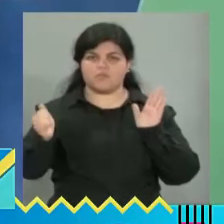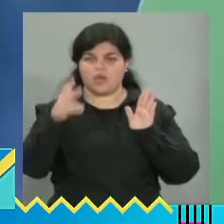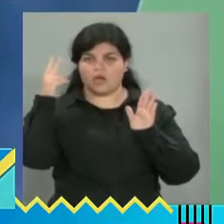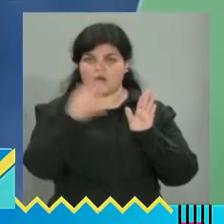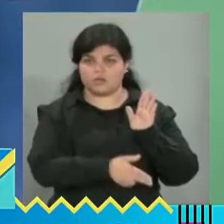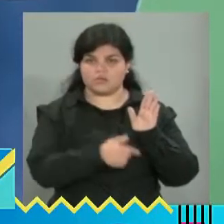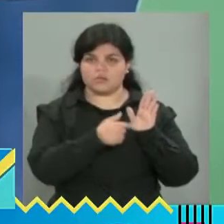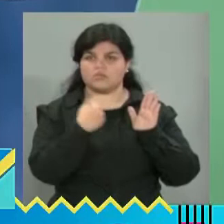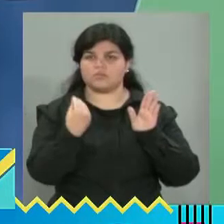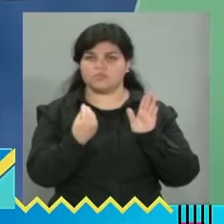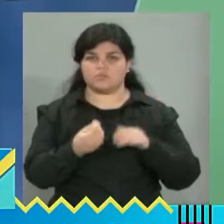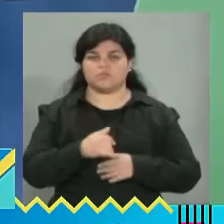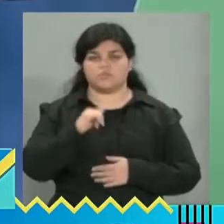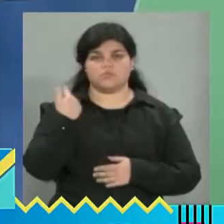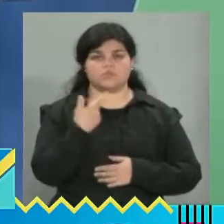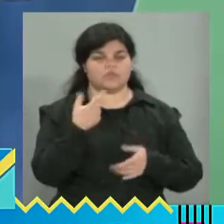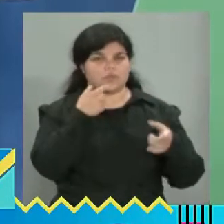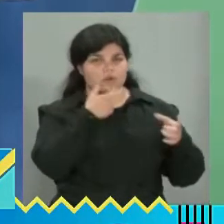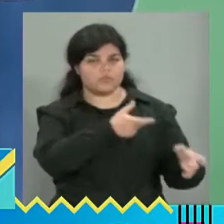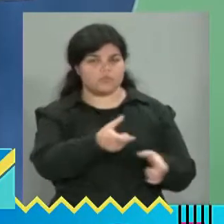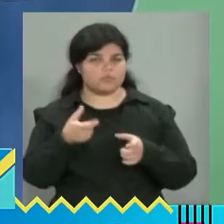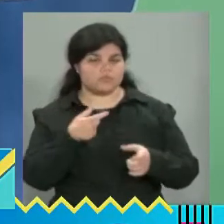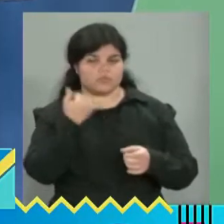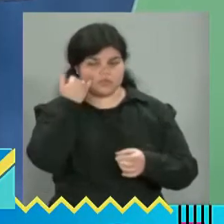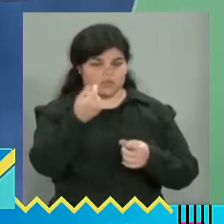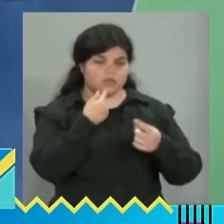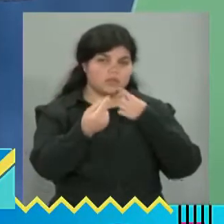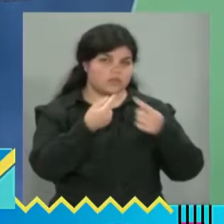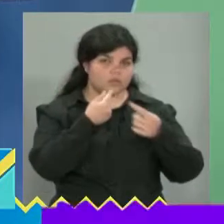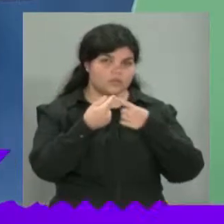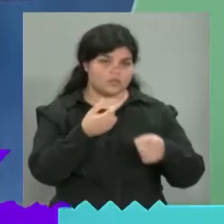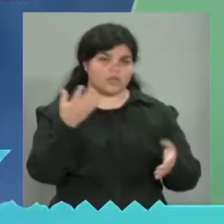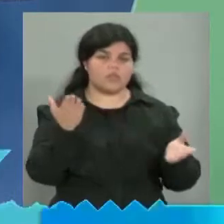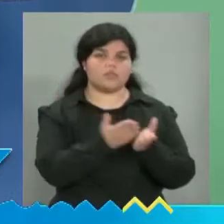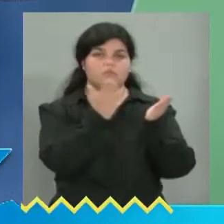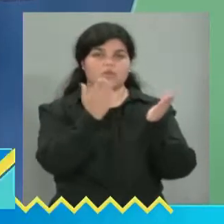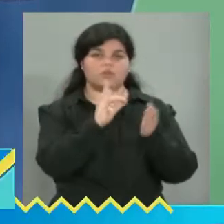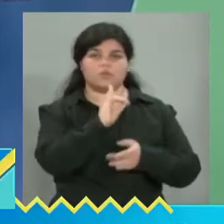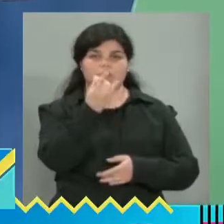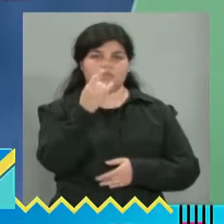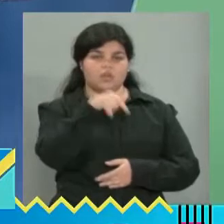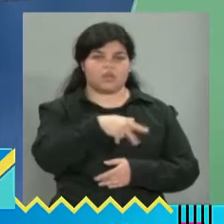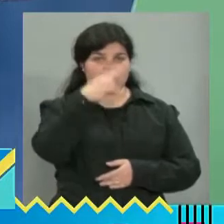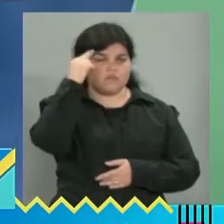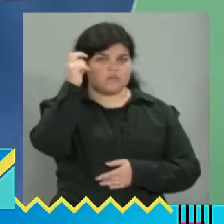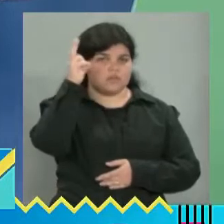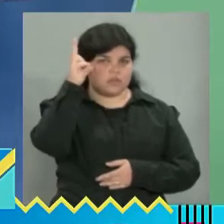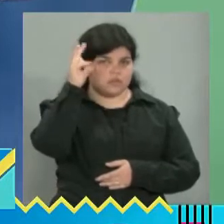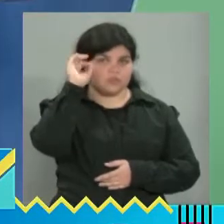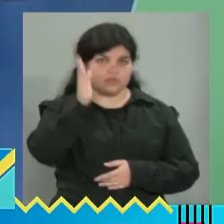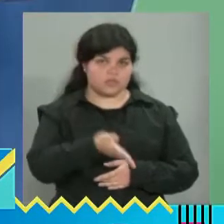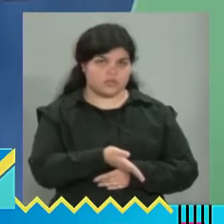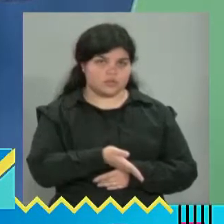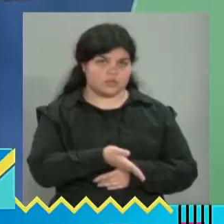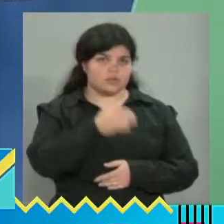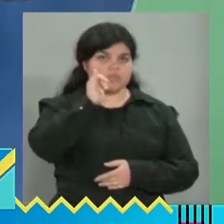un poco desde el observatorio hicimos una encuesta sobre nuestros estudiantes universitarios y nos dio que el 98% tenía una alta